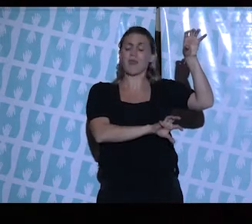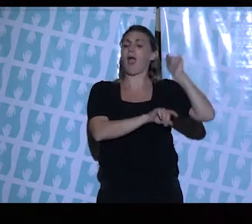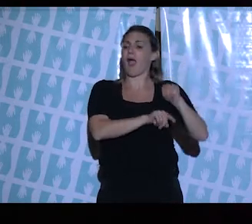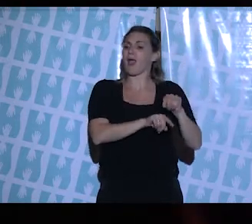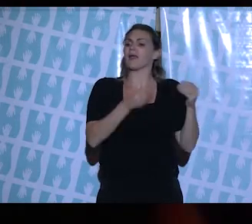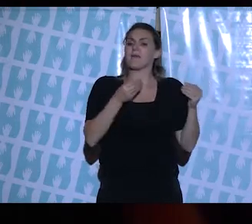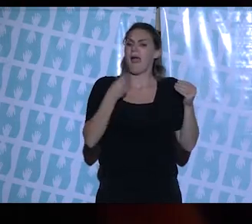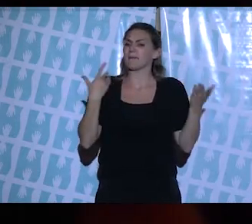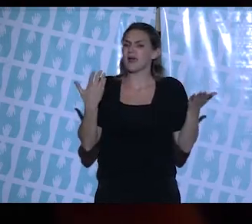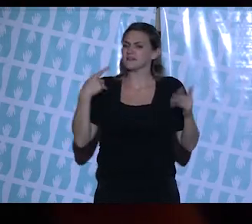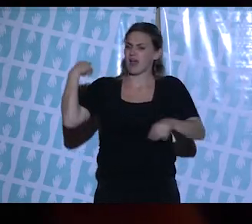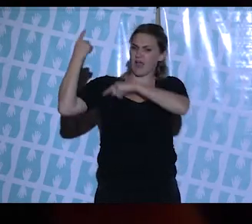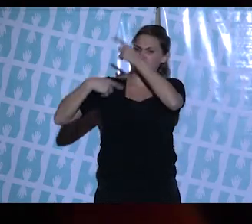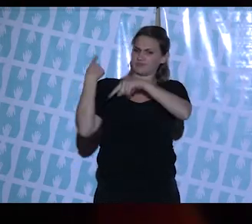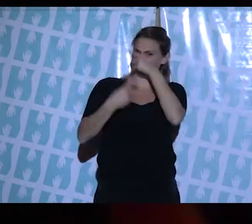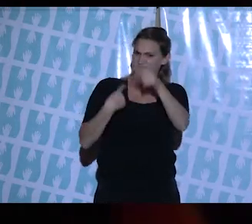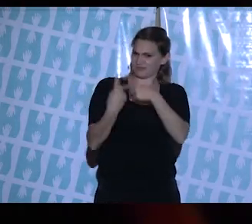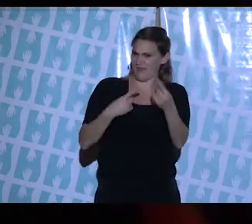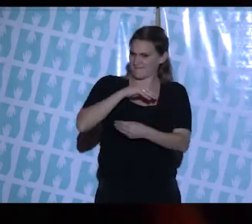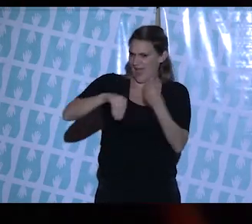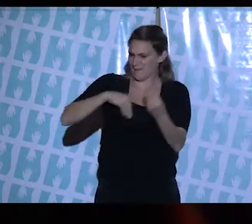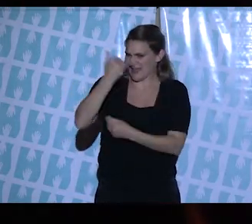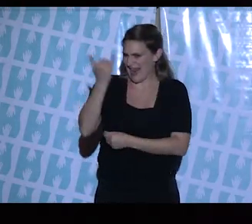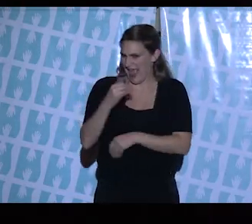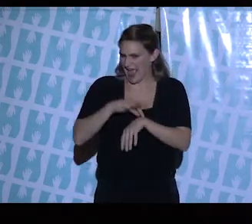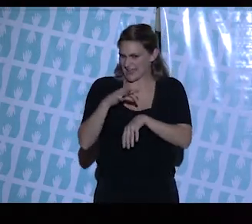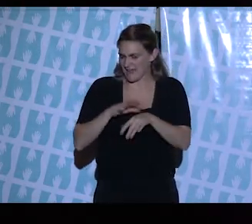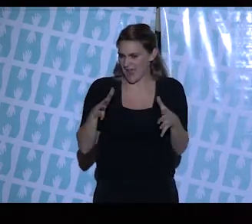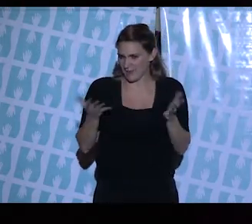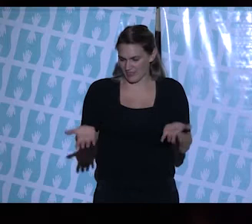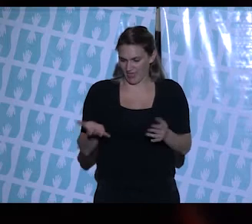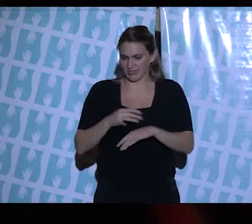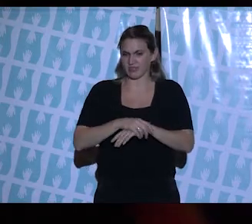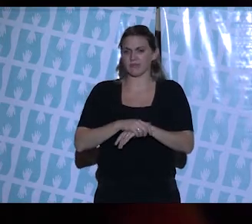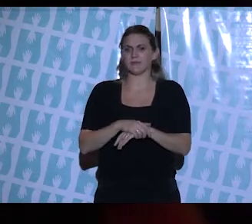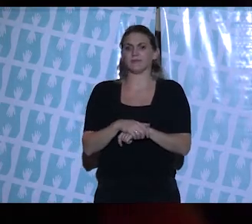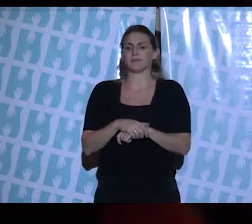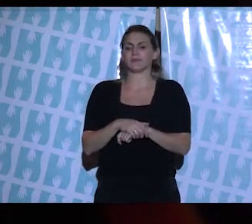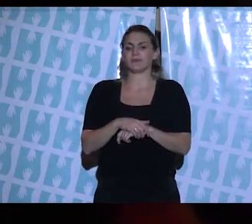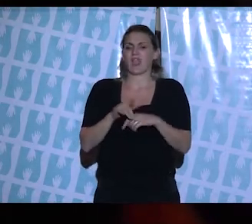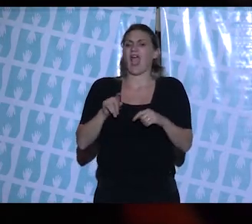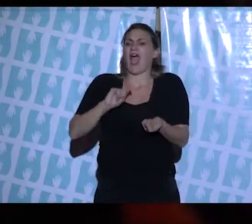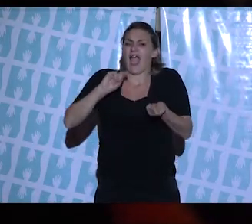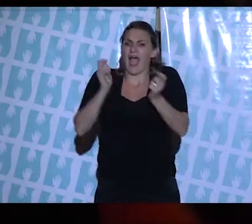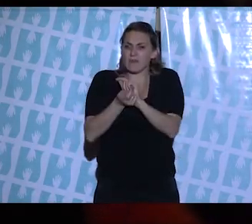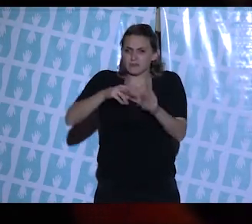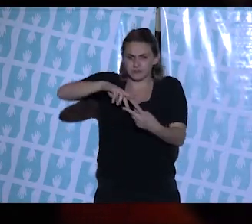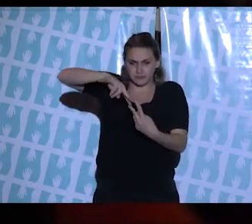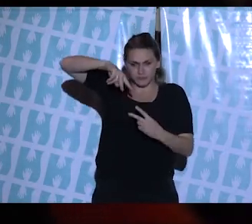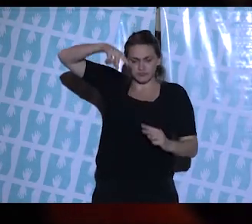esta mutación genética que provocaba la enfermedad de Parkinson. Y esa mutación